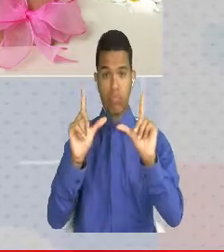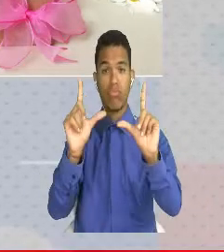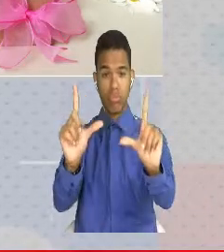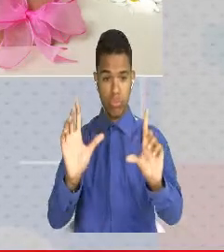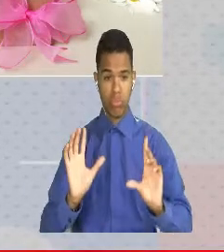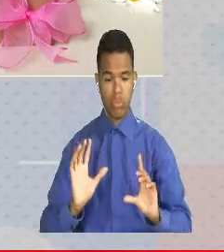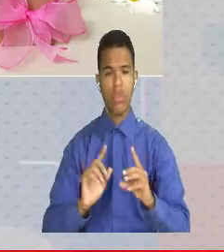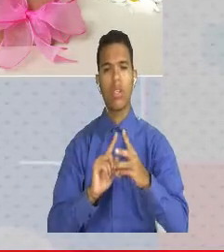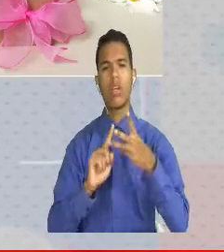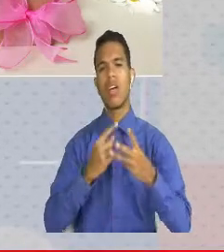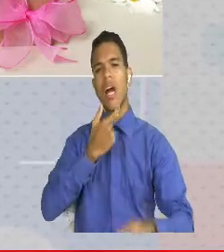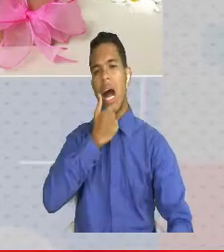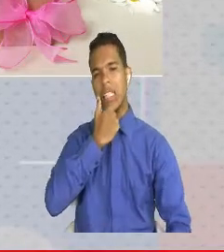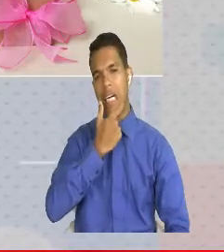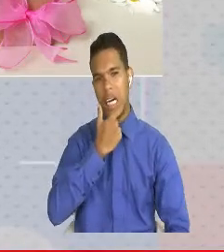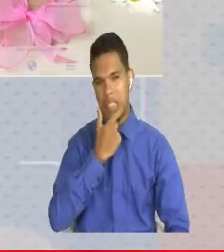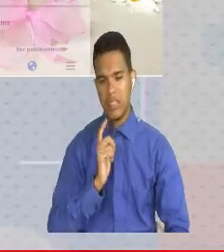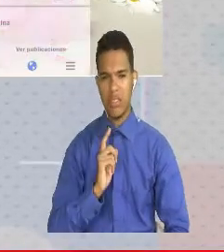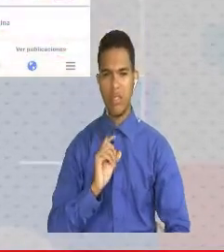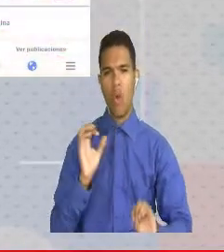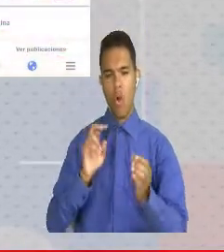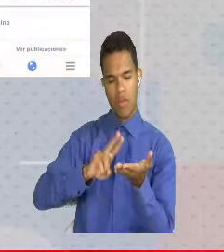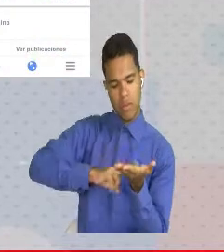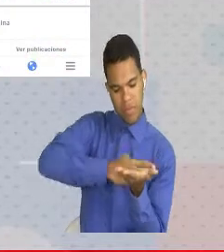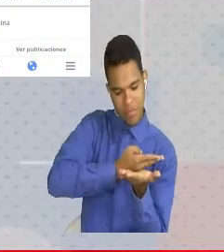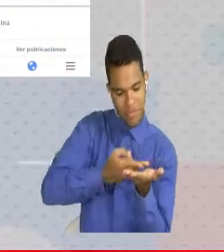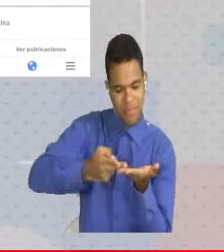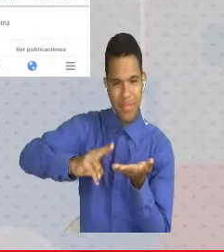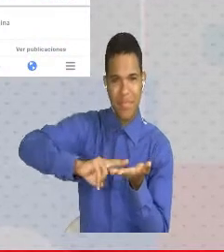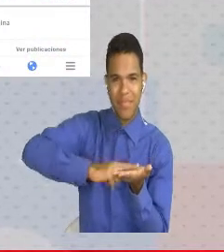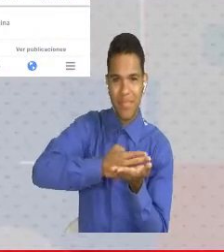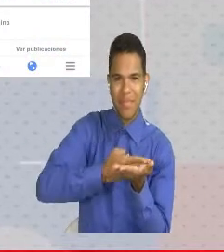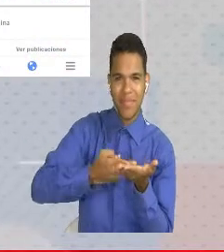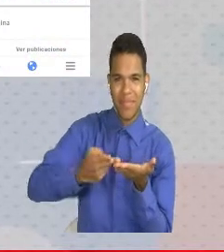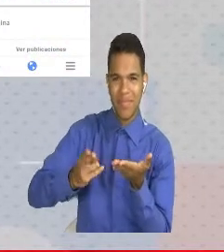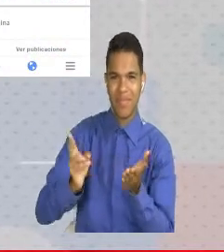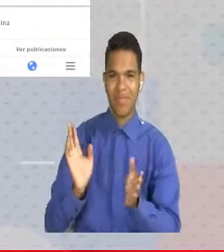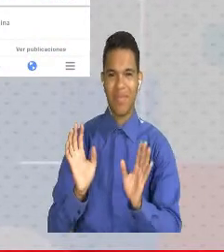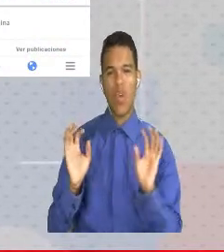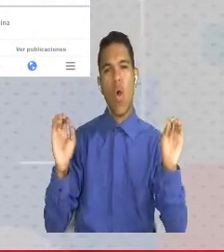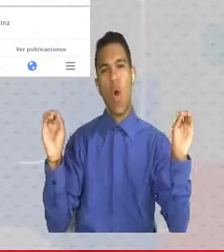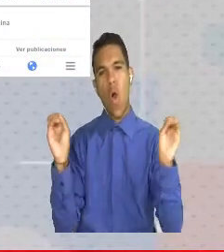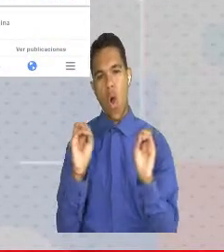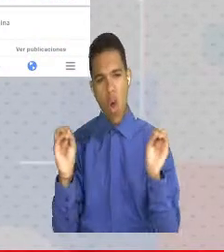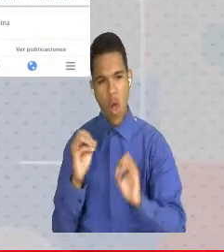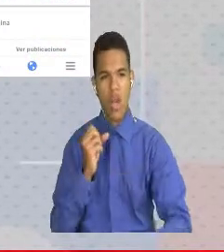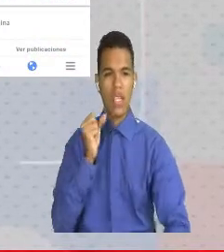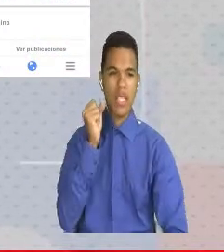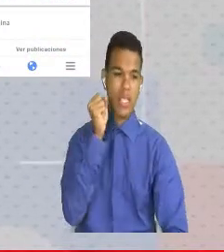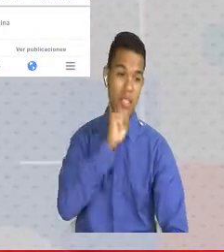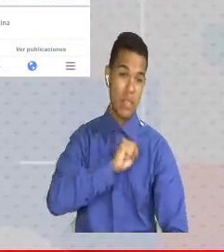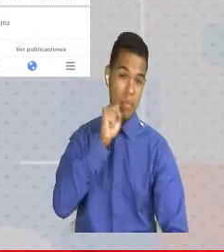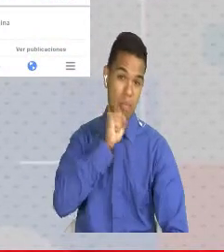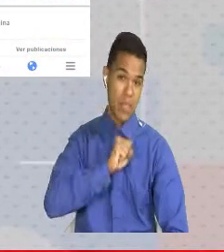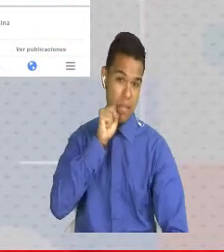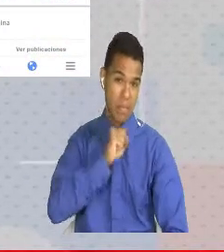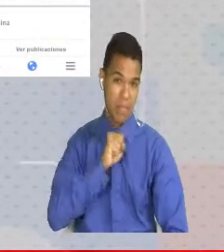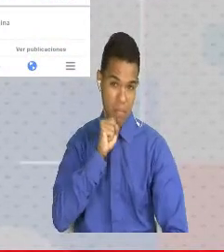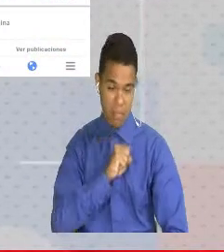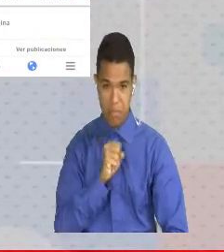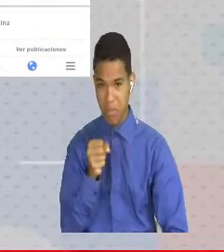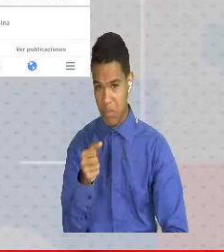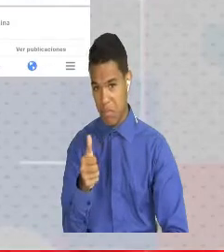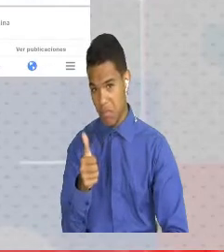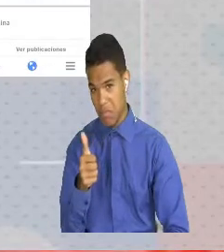contiene galletas, si usted lo desea con mermeladas, o que si lo desea con una Smirnoff. O sea, hay diferentes tipos de kits. Aquí estoy mirando las imágenes y